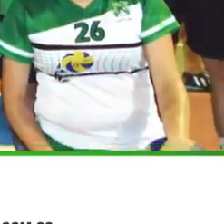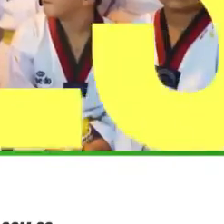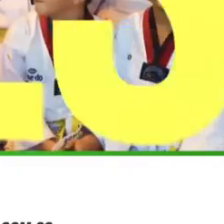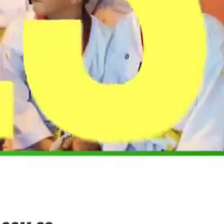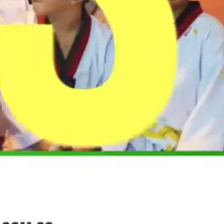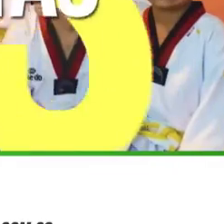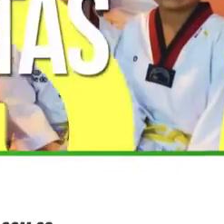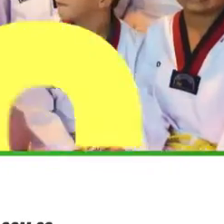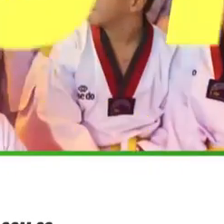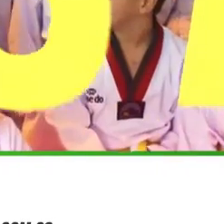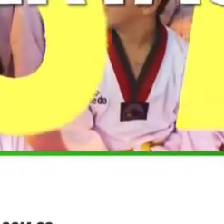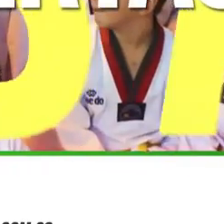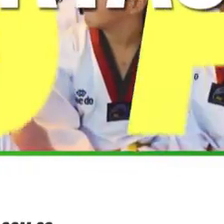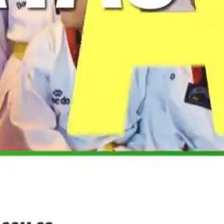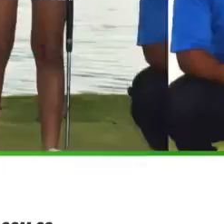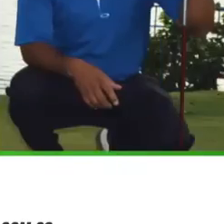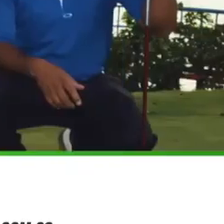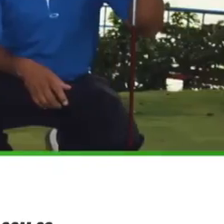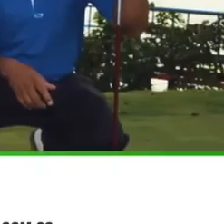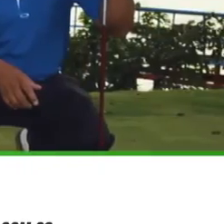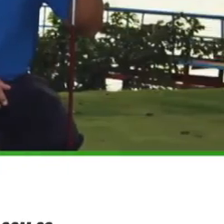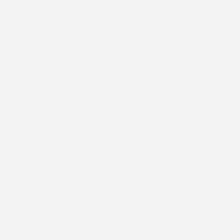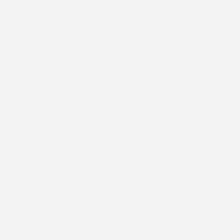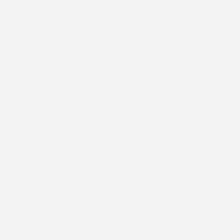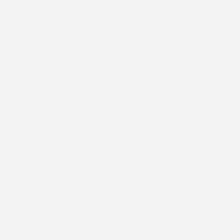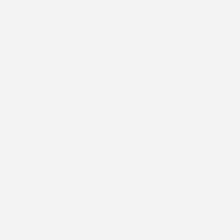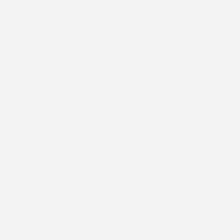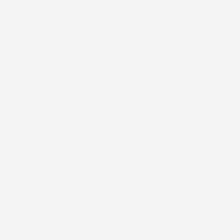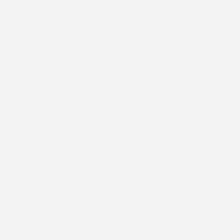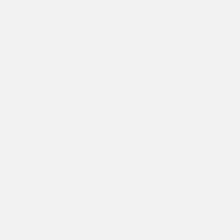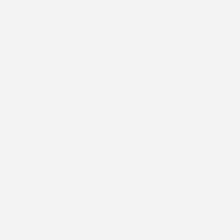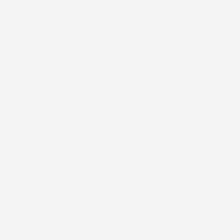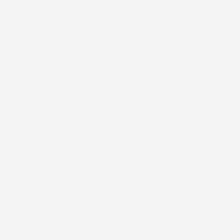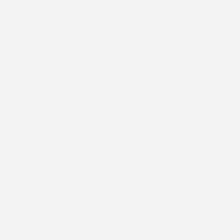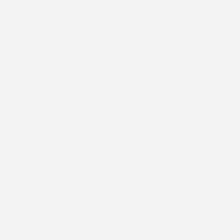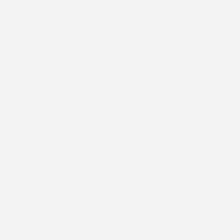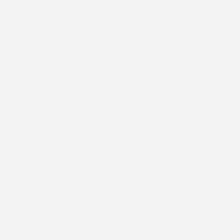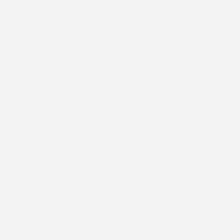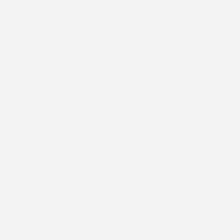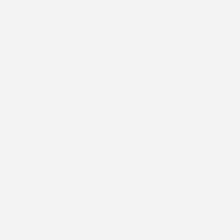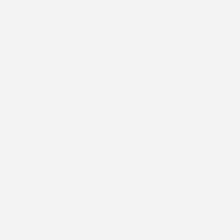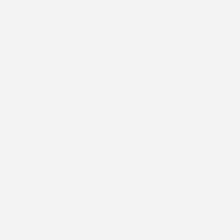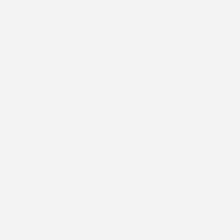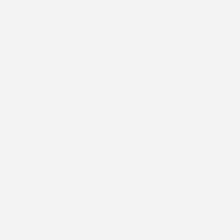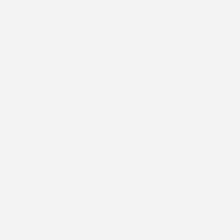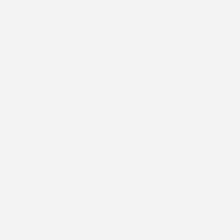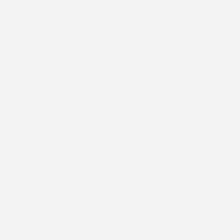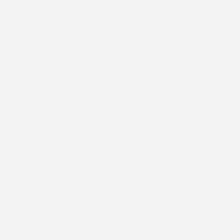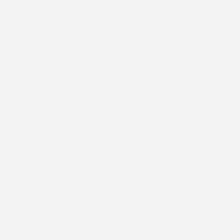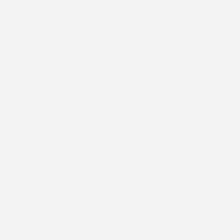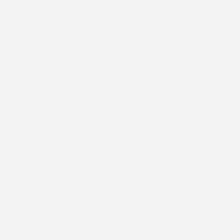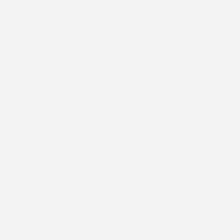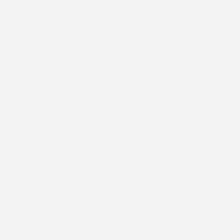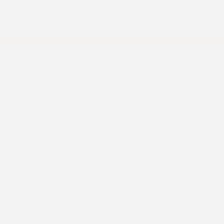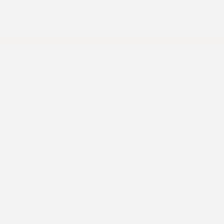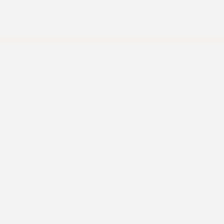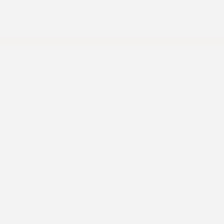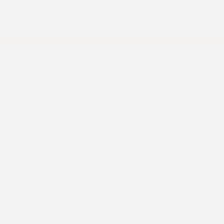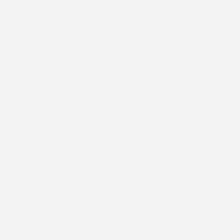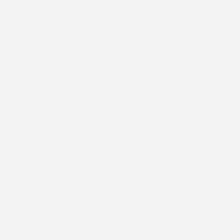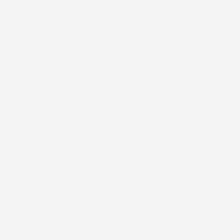y presentados. Inscripciones abiertas. Si vives en Barranca Bermeja y tu operador de cables UNE, esto te interesa.